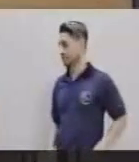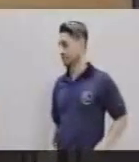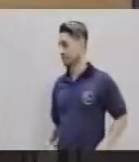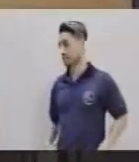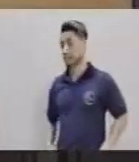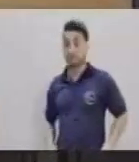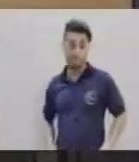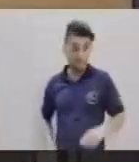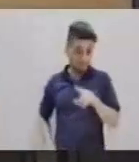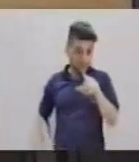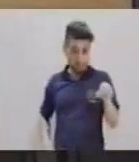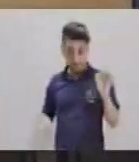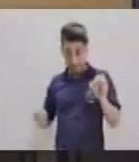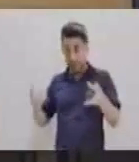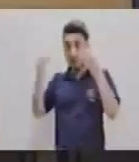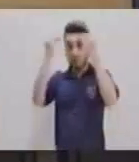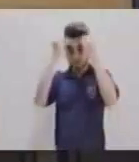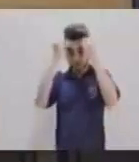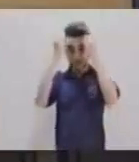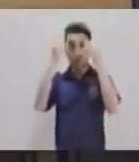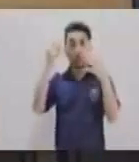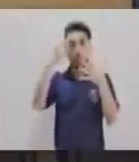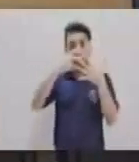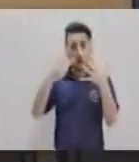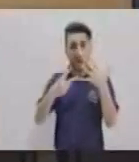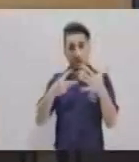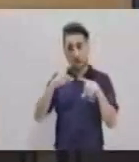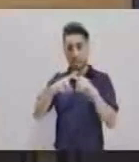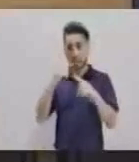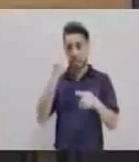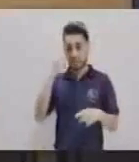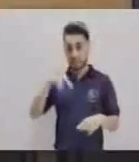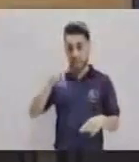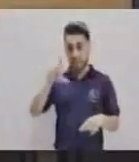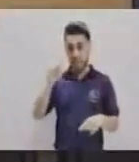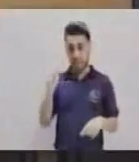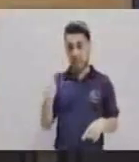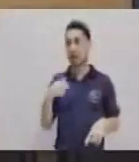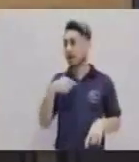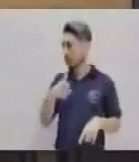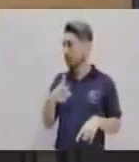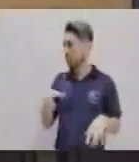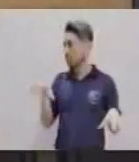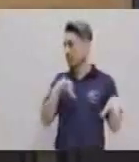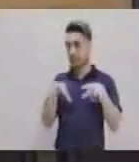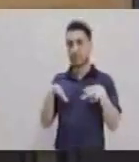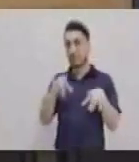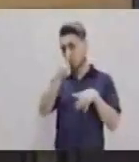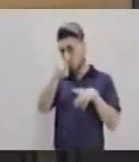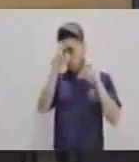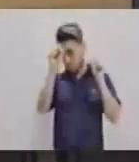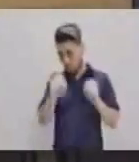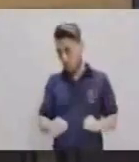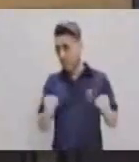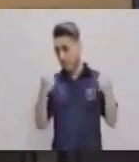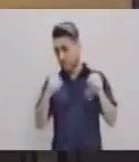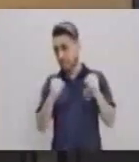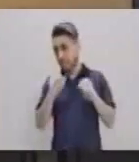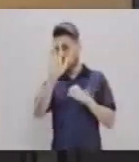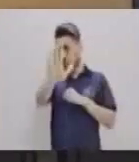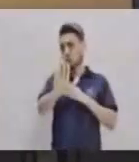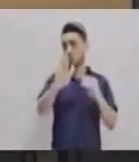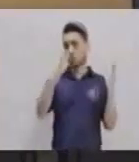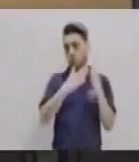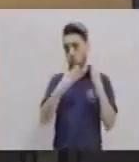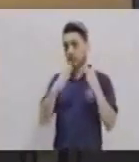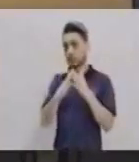Espero se nos haya quedado parte del vocabulario Xinka y para ello tenemos una actividad que ustedes pueden realizar